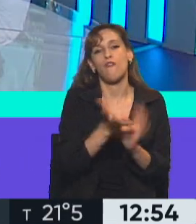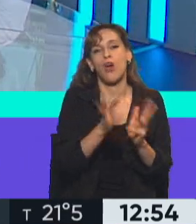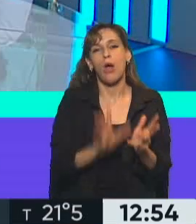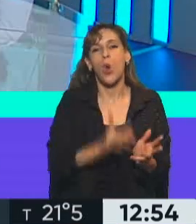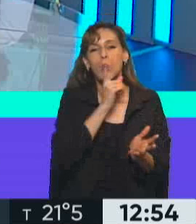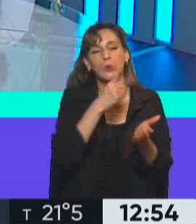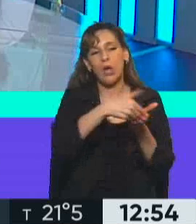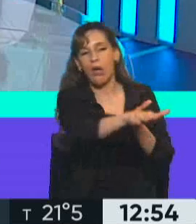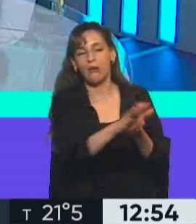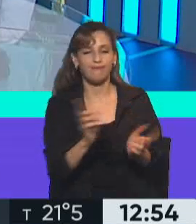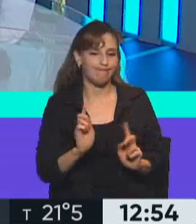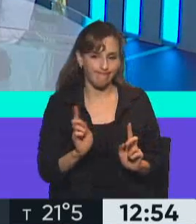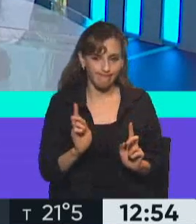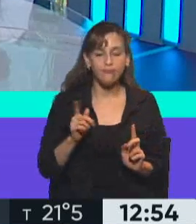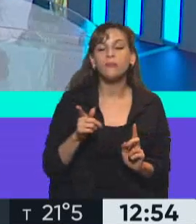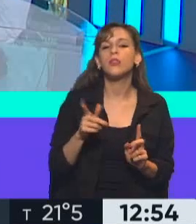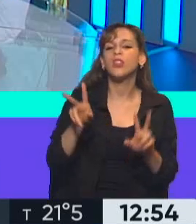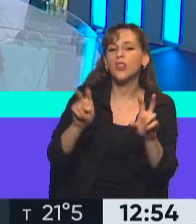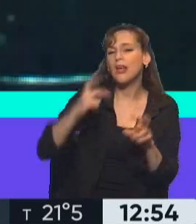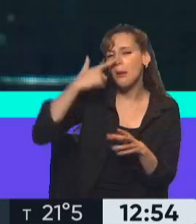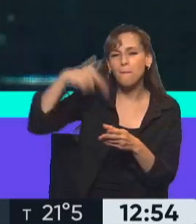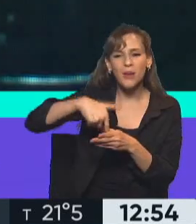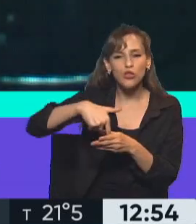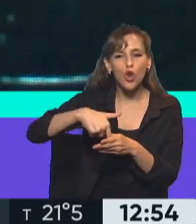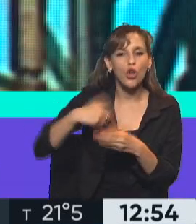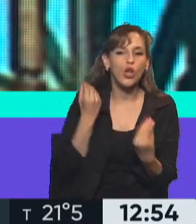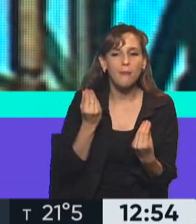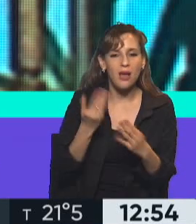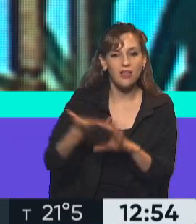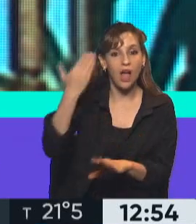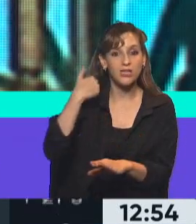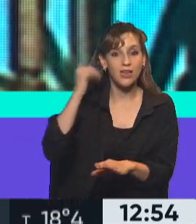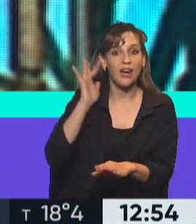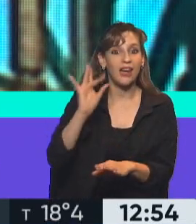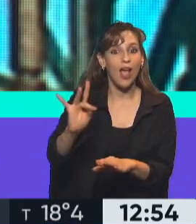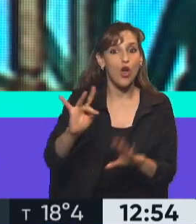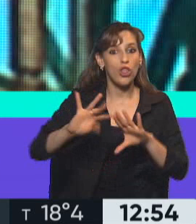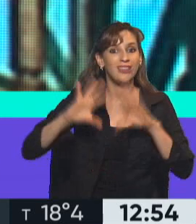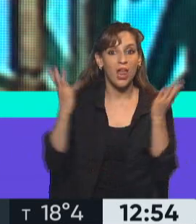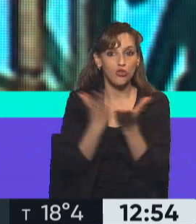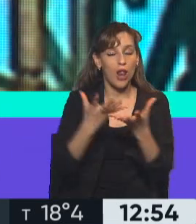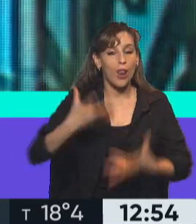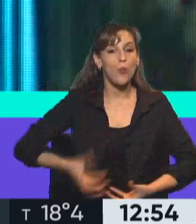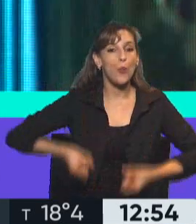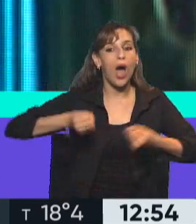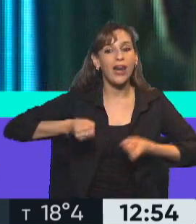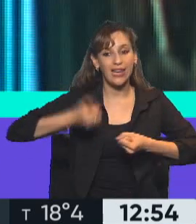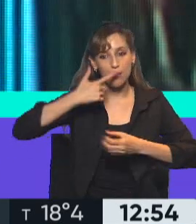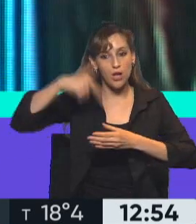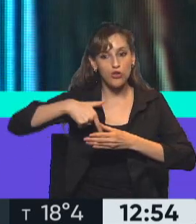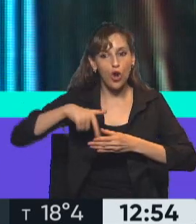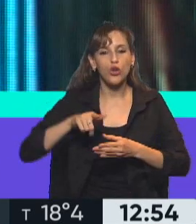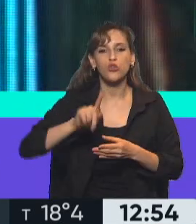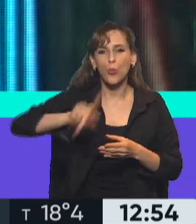con el petróleo? Porque ayer, si no me equivoco, el barril tocó precio récord a nivel internacional, claro. ¿Esto puede repercutir